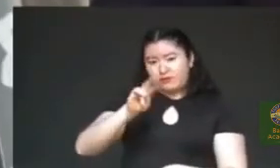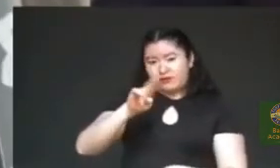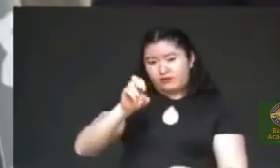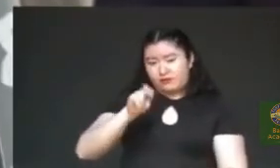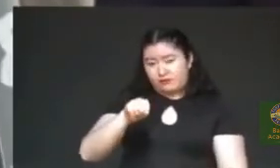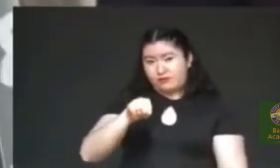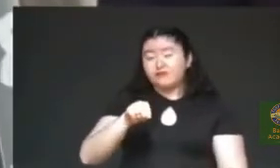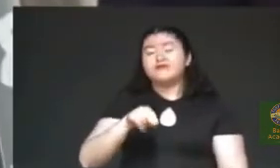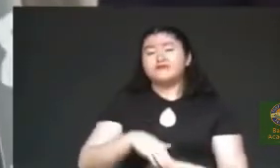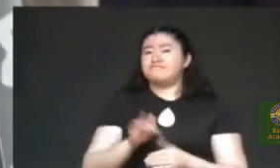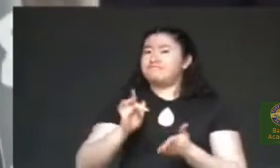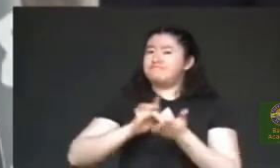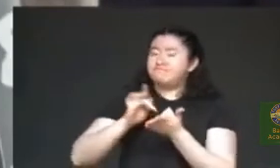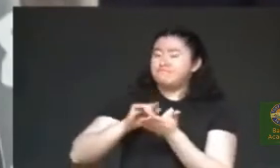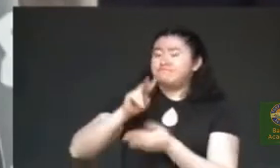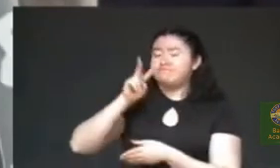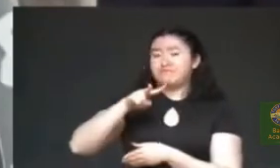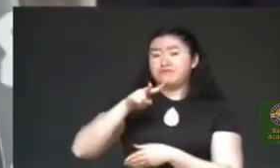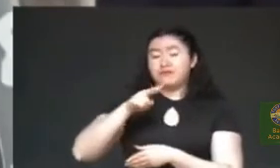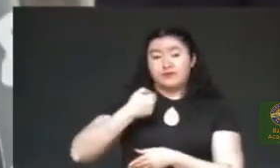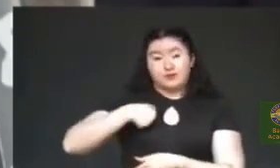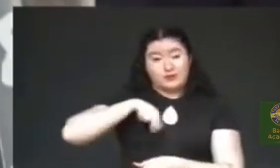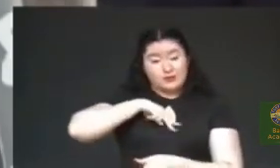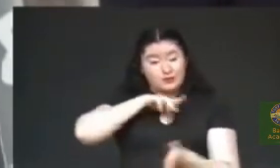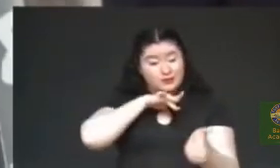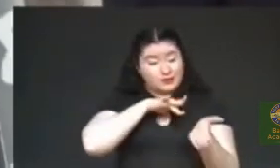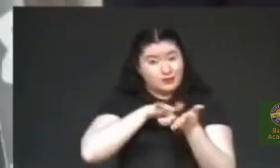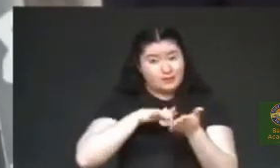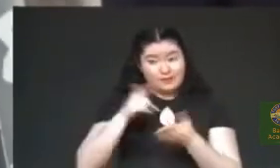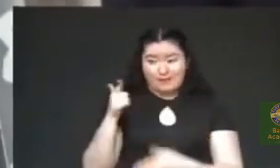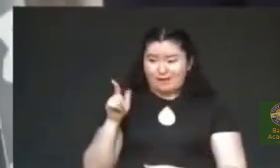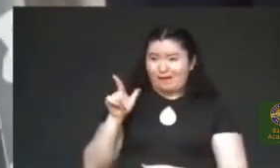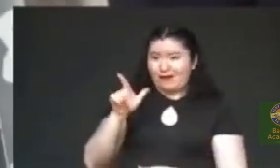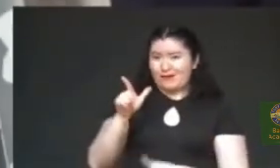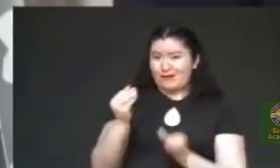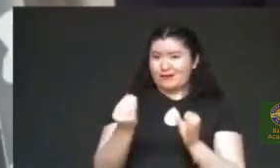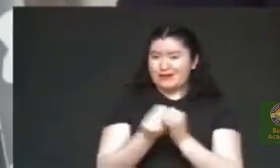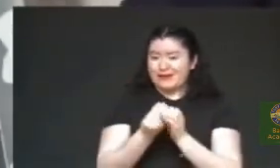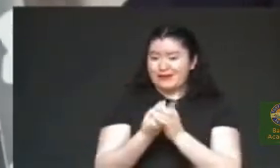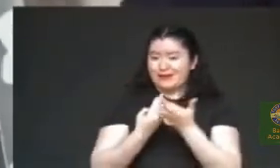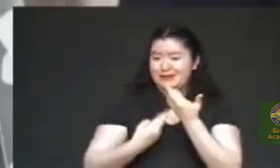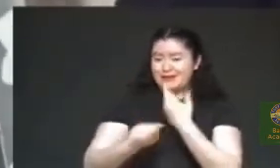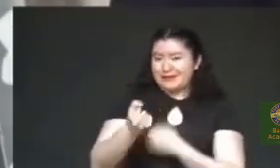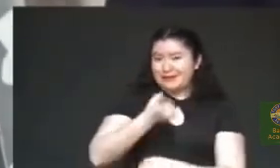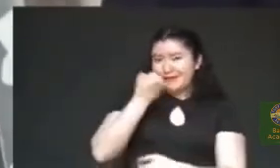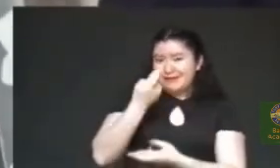apoyo para que el lunes sea pues un día muy alegre de entrada a clases en la Ciudad de México.